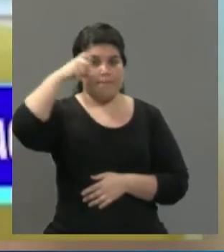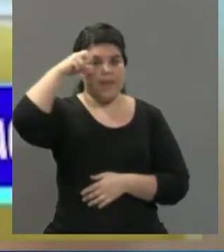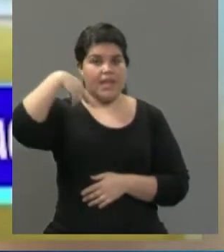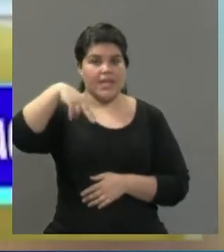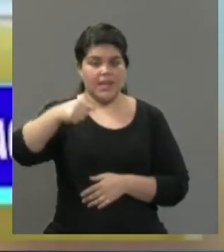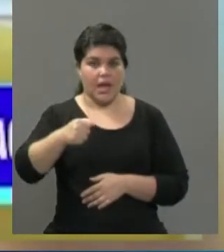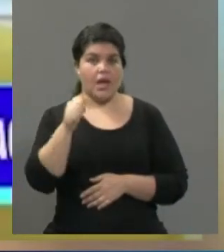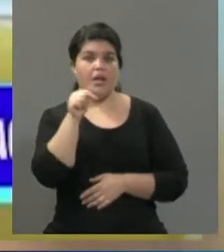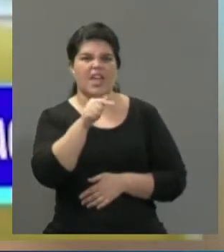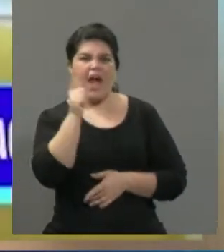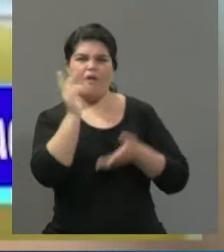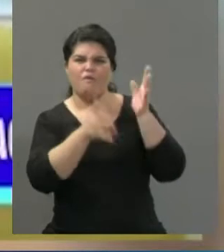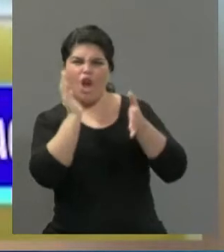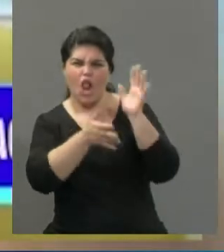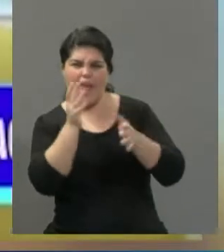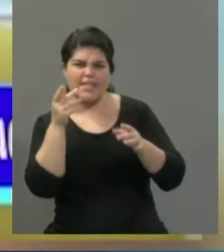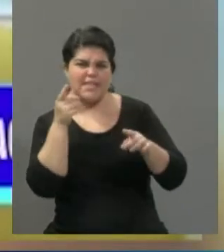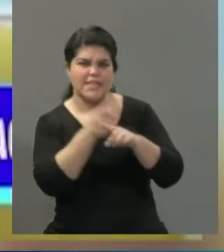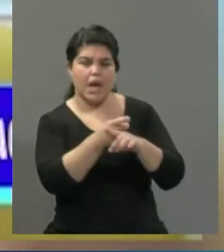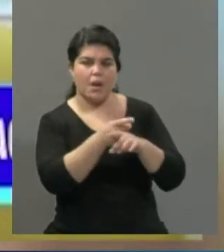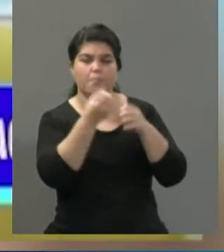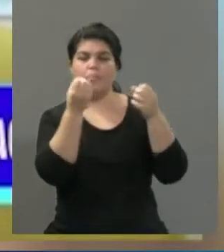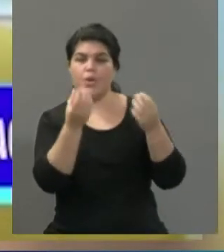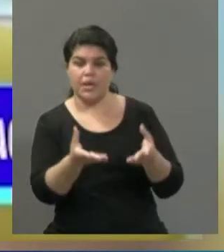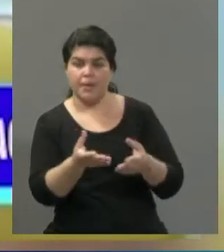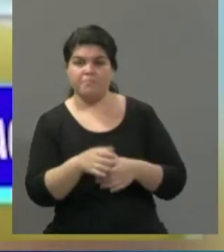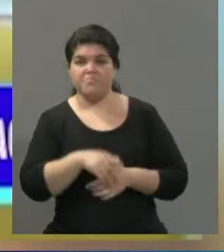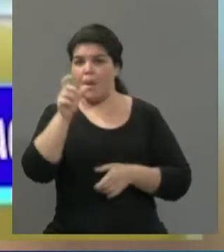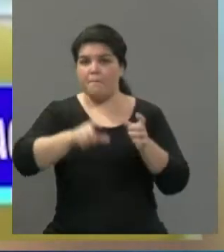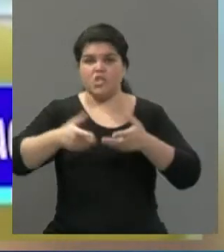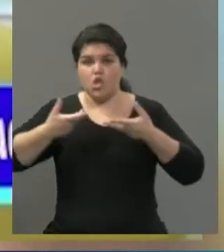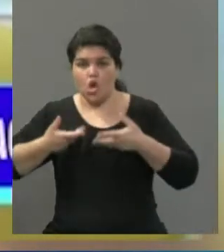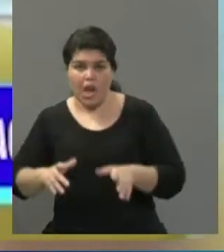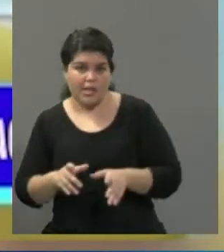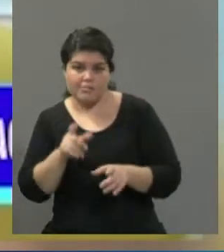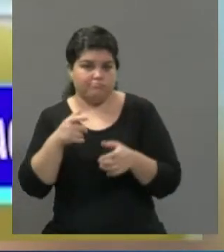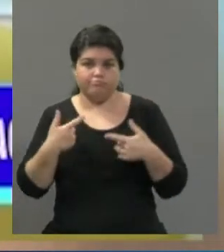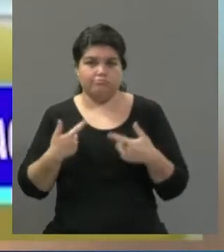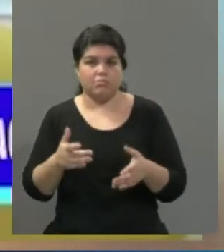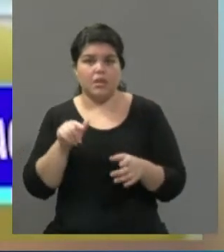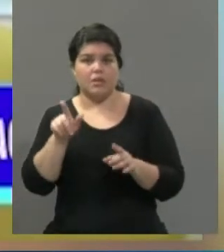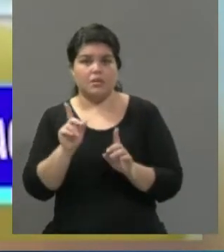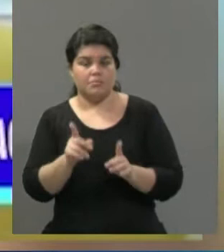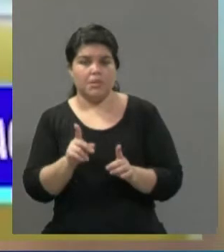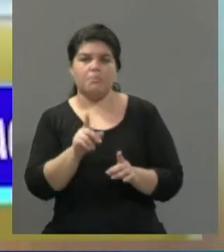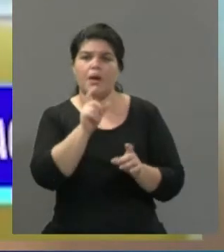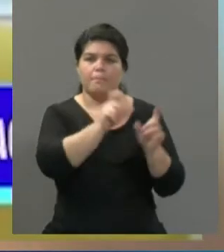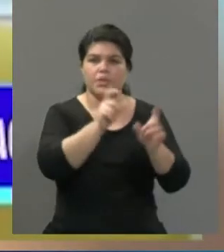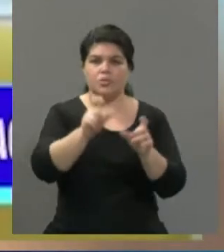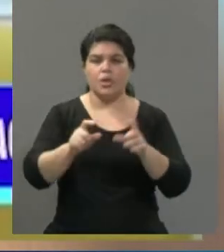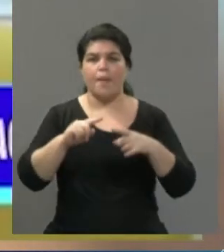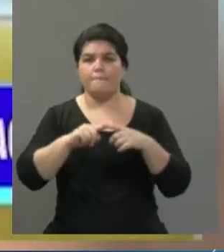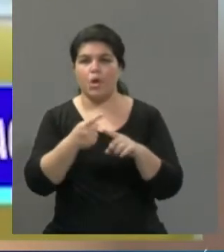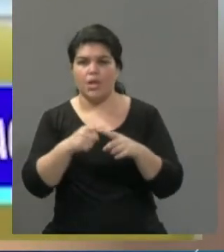fuertemente en redes sociales por gente común, pero también por personalidades reconocidas de la política, como es